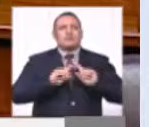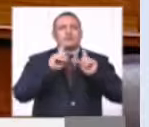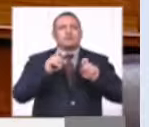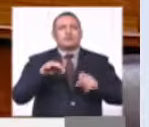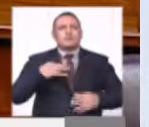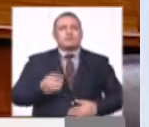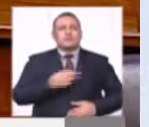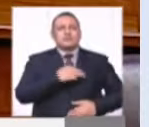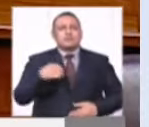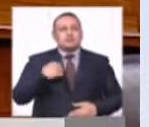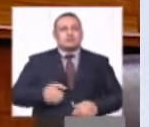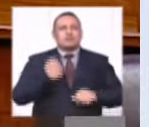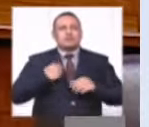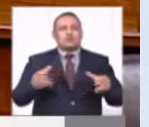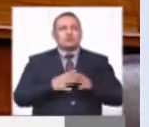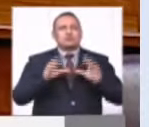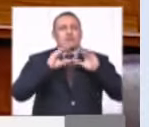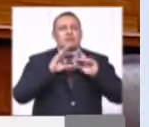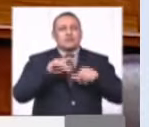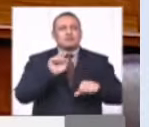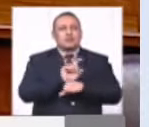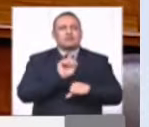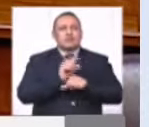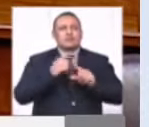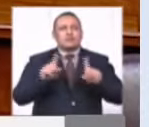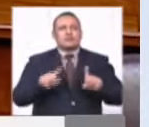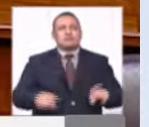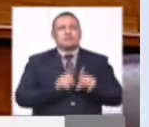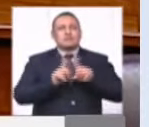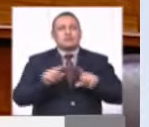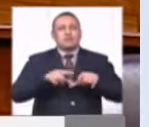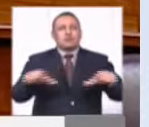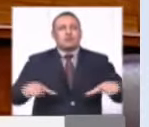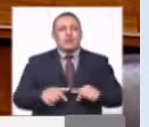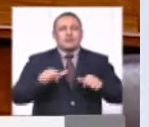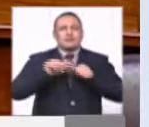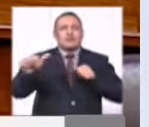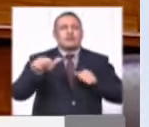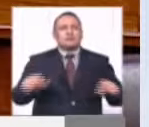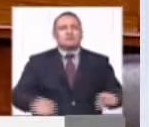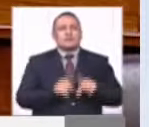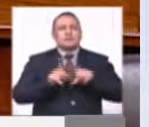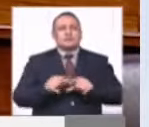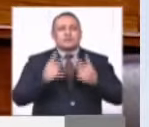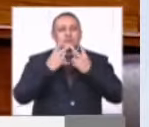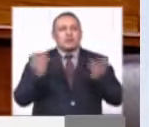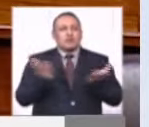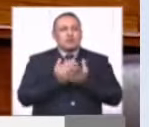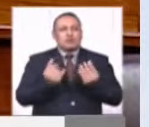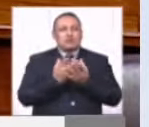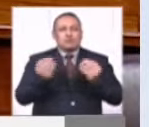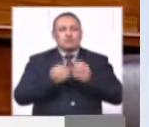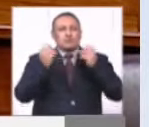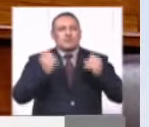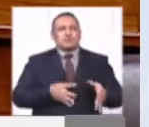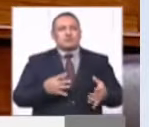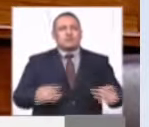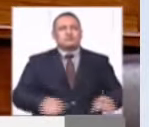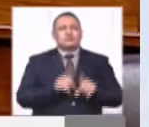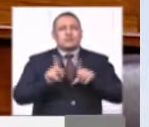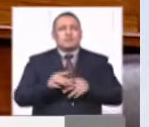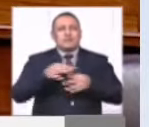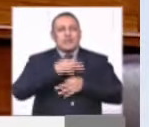señor Premier, nos habla de educación, sin embargo, en los lugares más alejados hay colegios en total abandono. Si